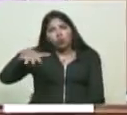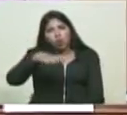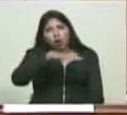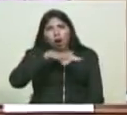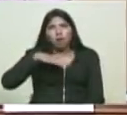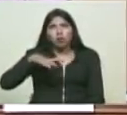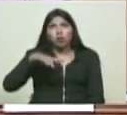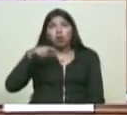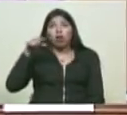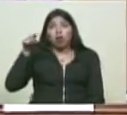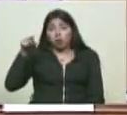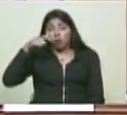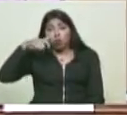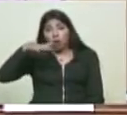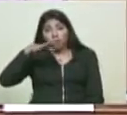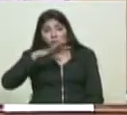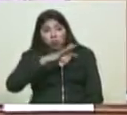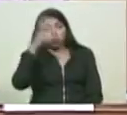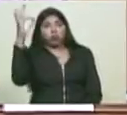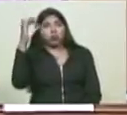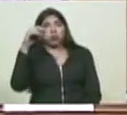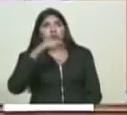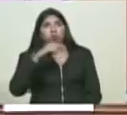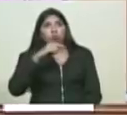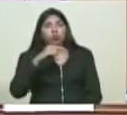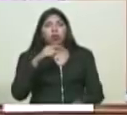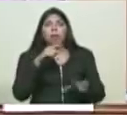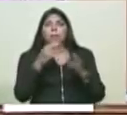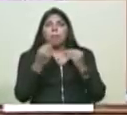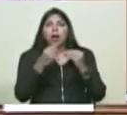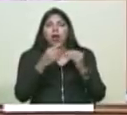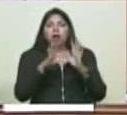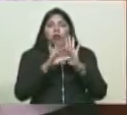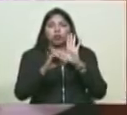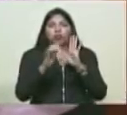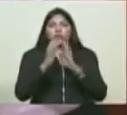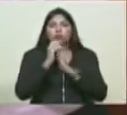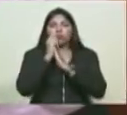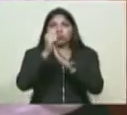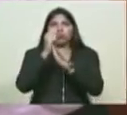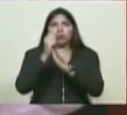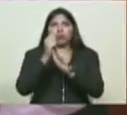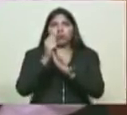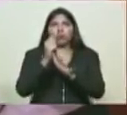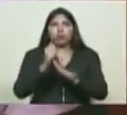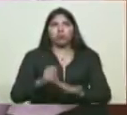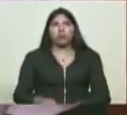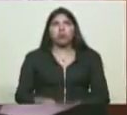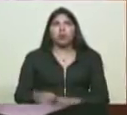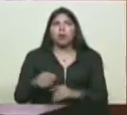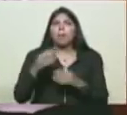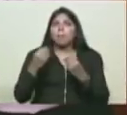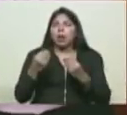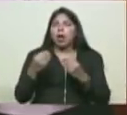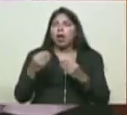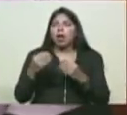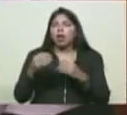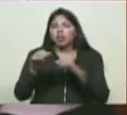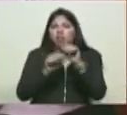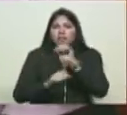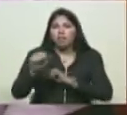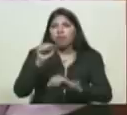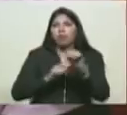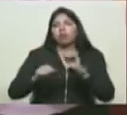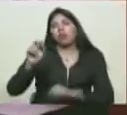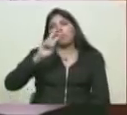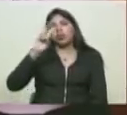que la eligió para esta asamblea plenipotenciaria, magna asamblea, que defiende a la República Bolivariana